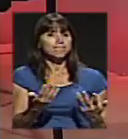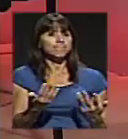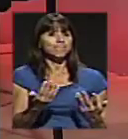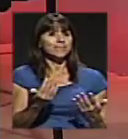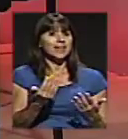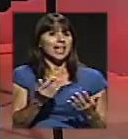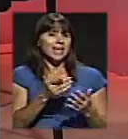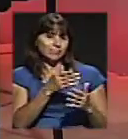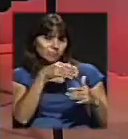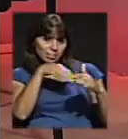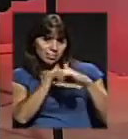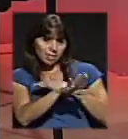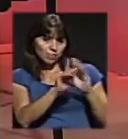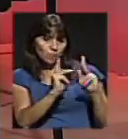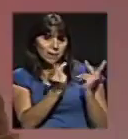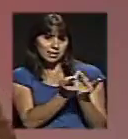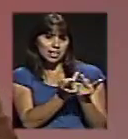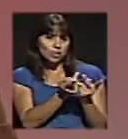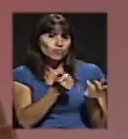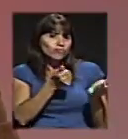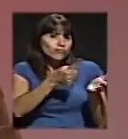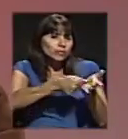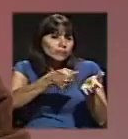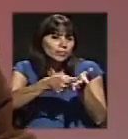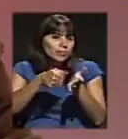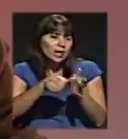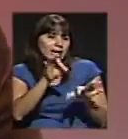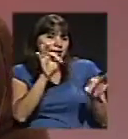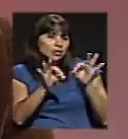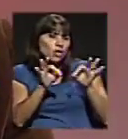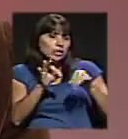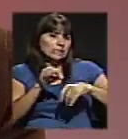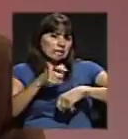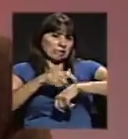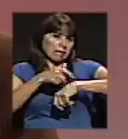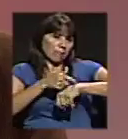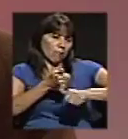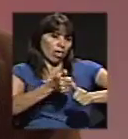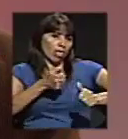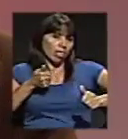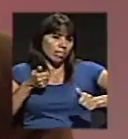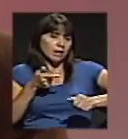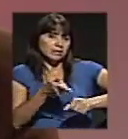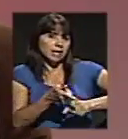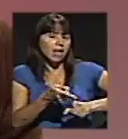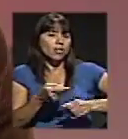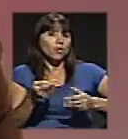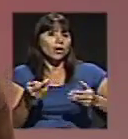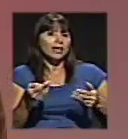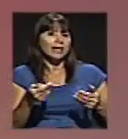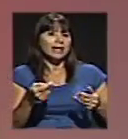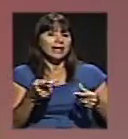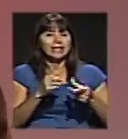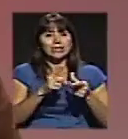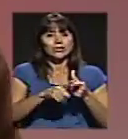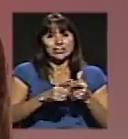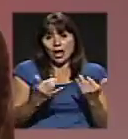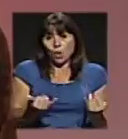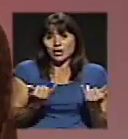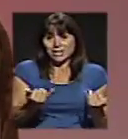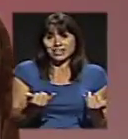elecciones internas, que se está llevando su tiempo, que está un poco atrasado, que hace que no tengamos ahora